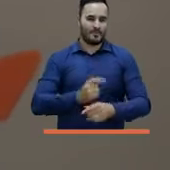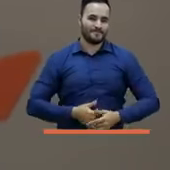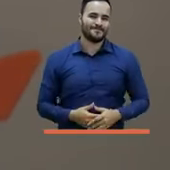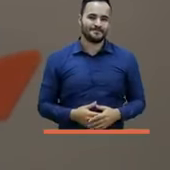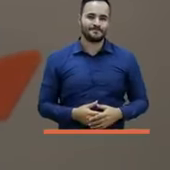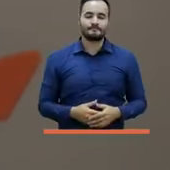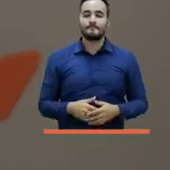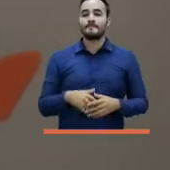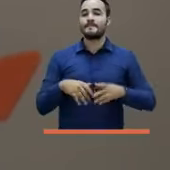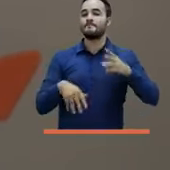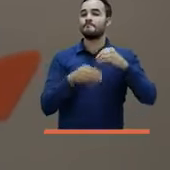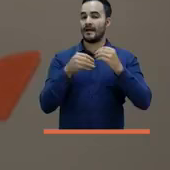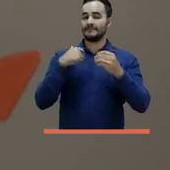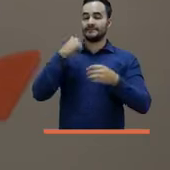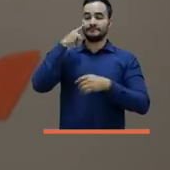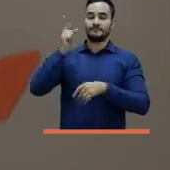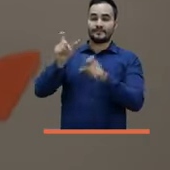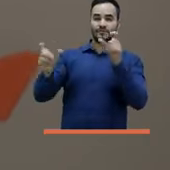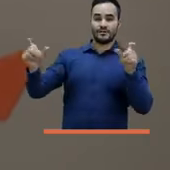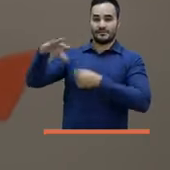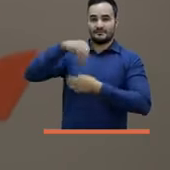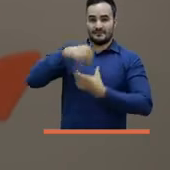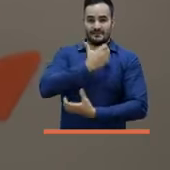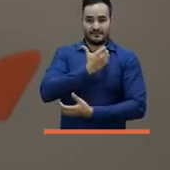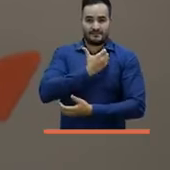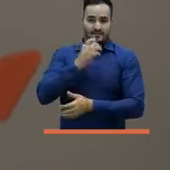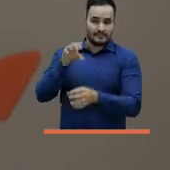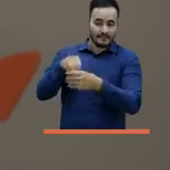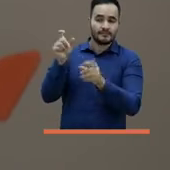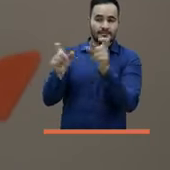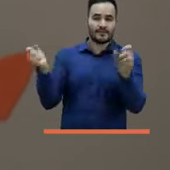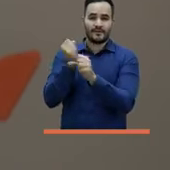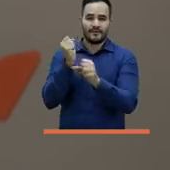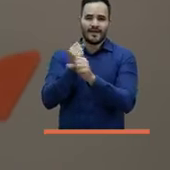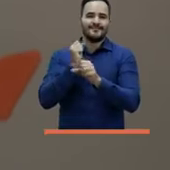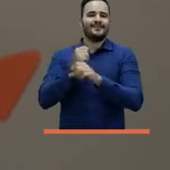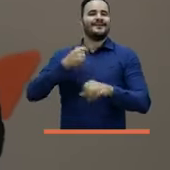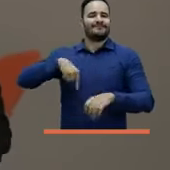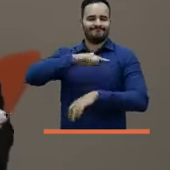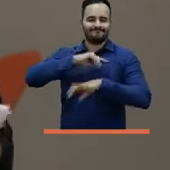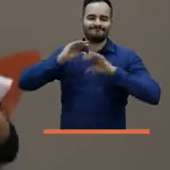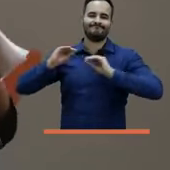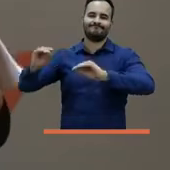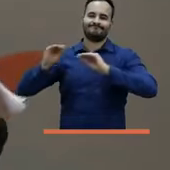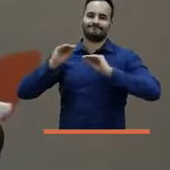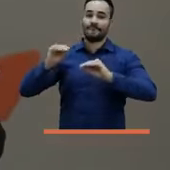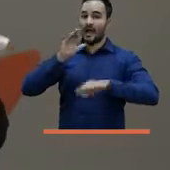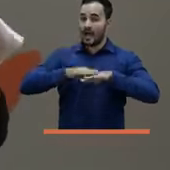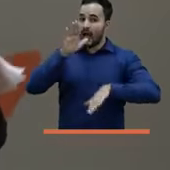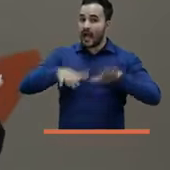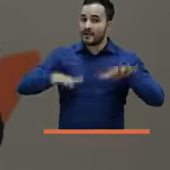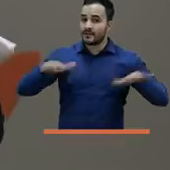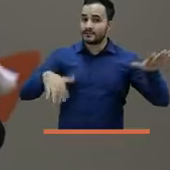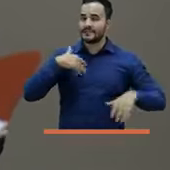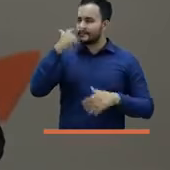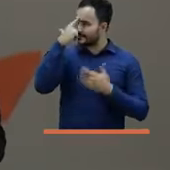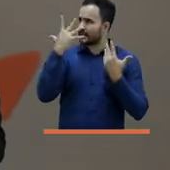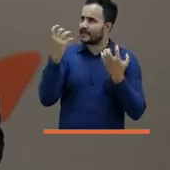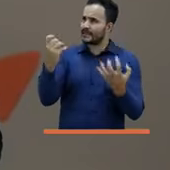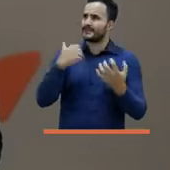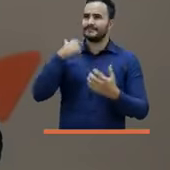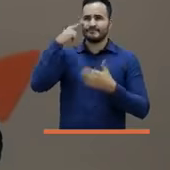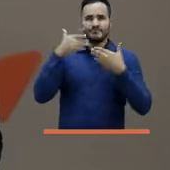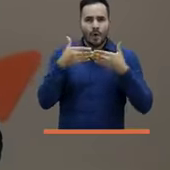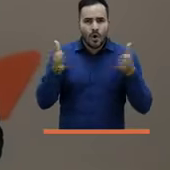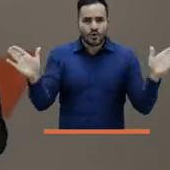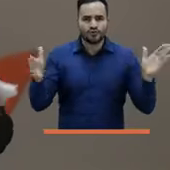también en la formación de los funcionarios porque esta es también otra de las barreras nos damos cuenta que a veces queremos acceder los canales la oferta institucional